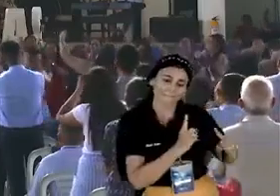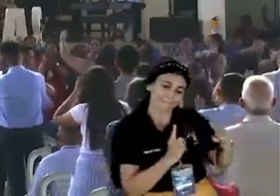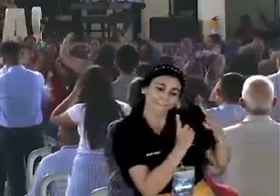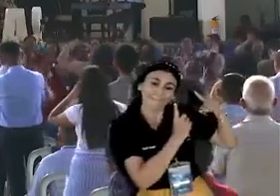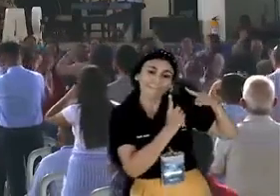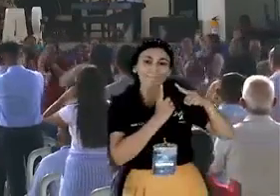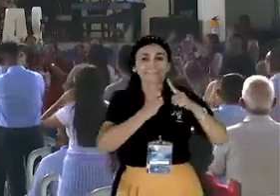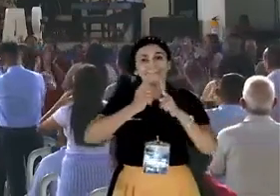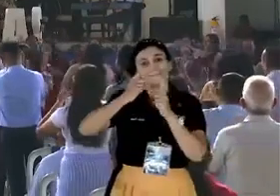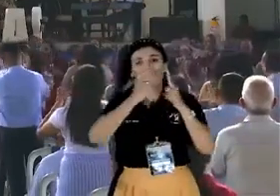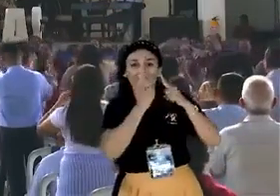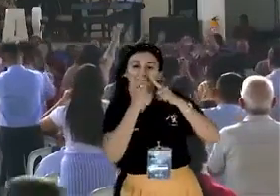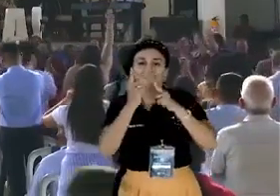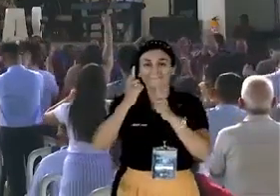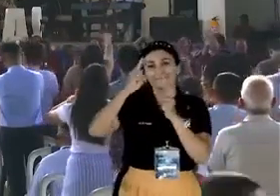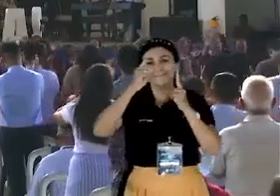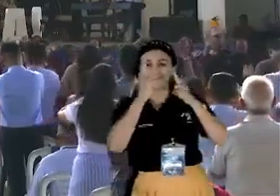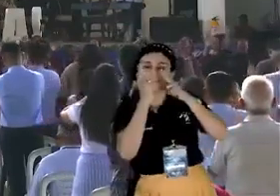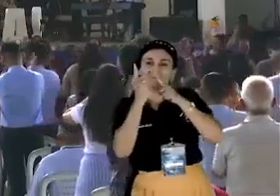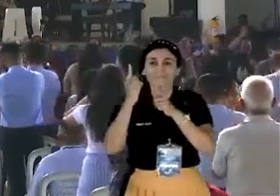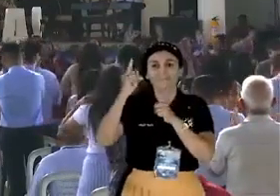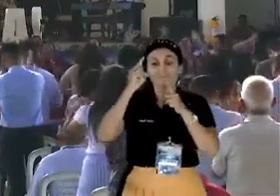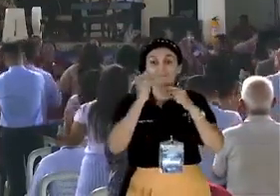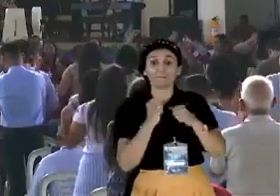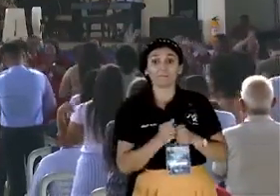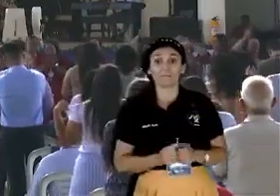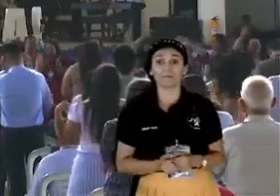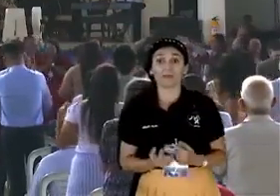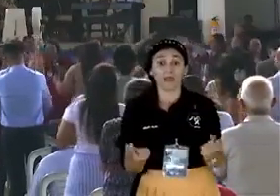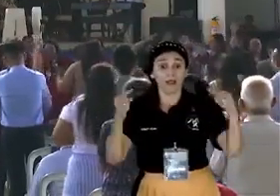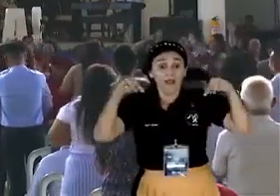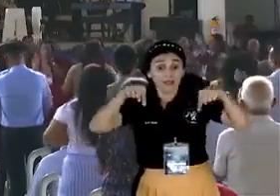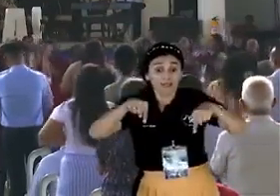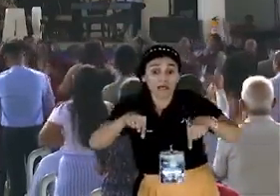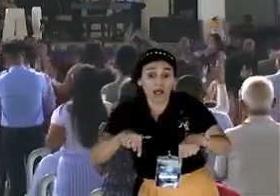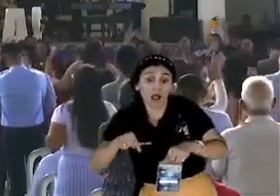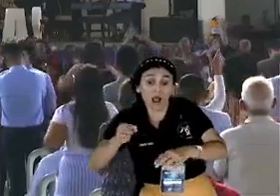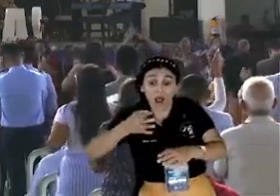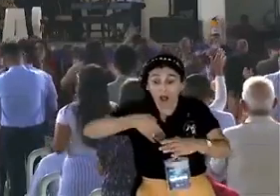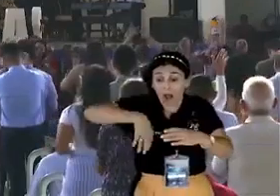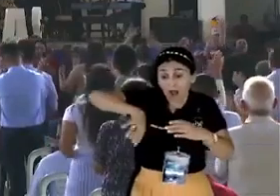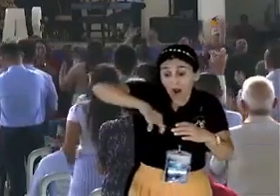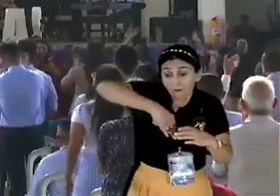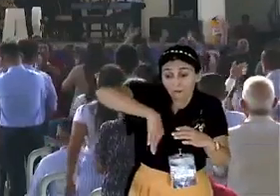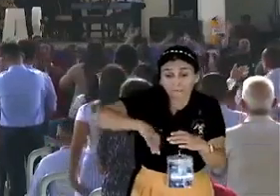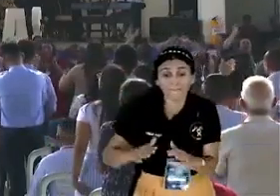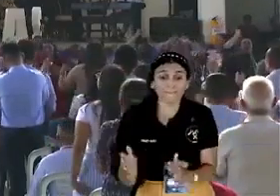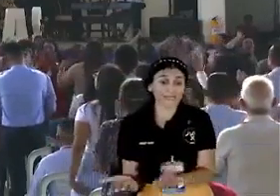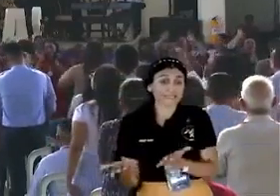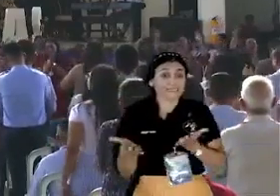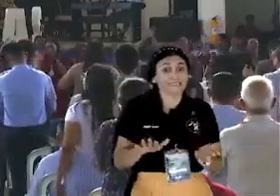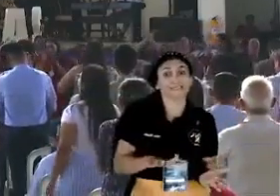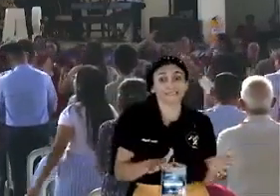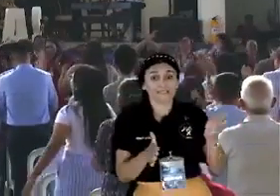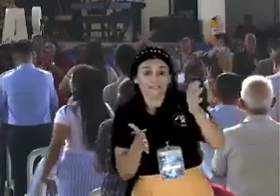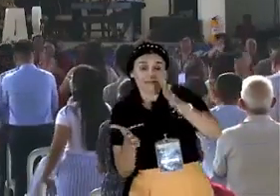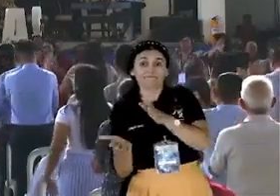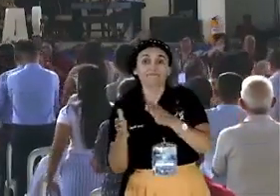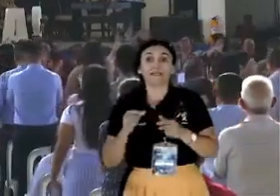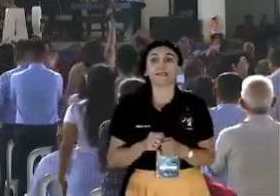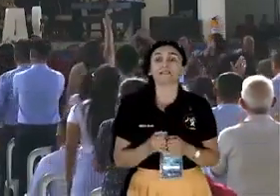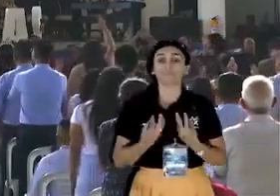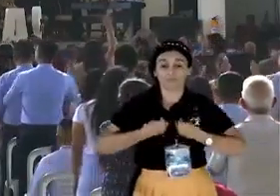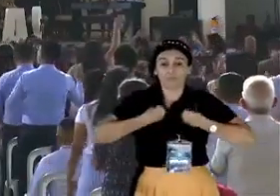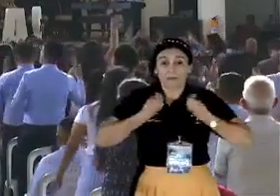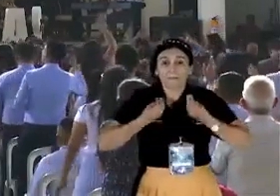está vivo! Él está vivo. La tumba está vacía y su resurrección es nuestra garantía.